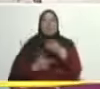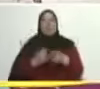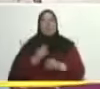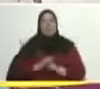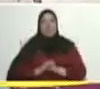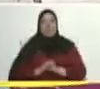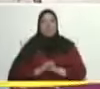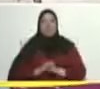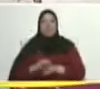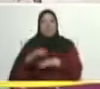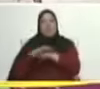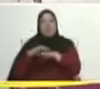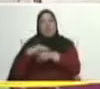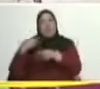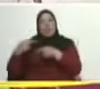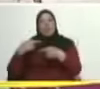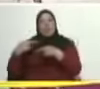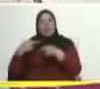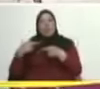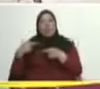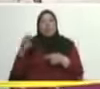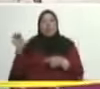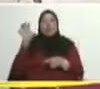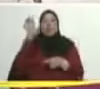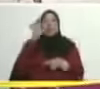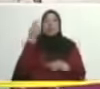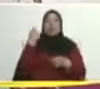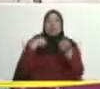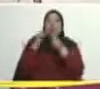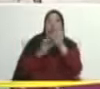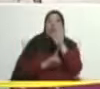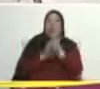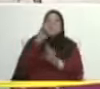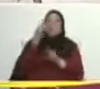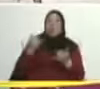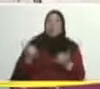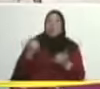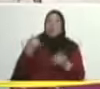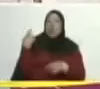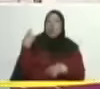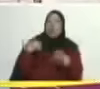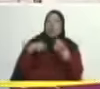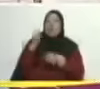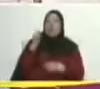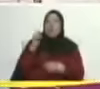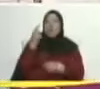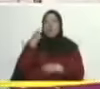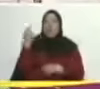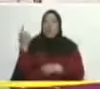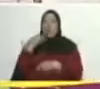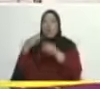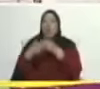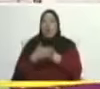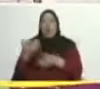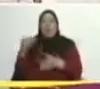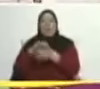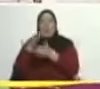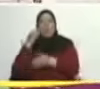del ministro de Relaciones Exteriores, Comercio y Desarrollo de Exportaciones de Grenada,